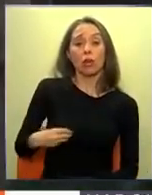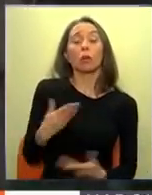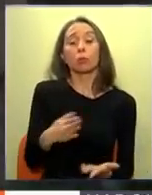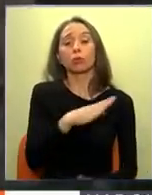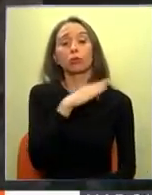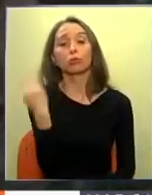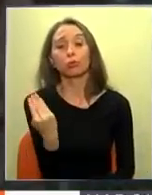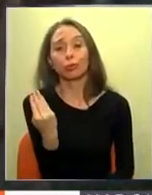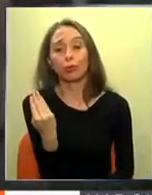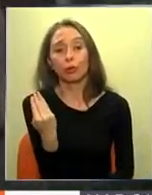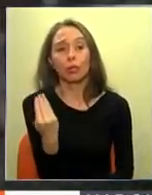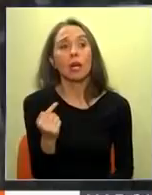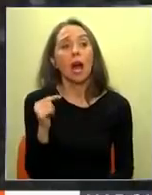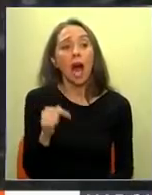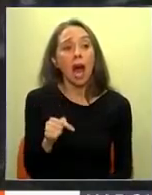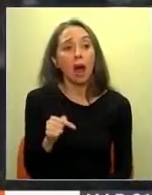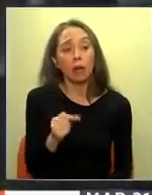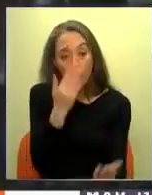enfrentar lo que viene nomás ahora.